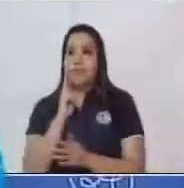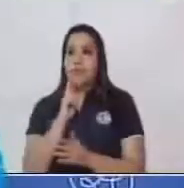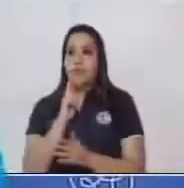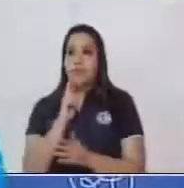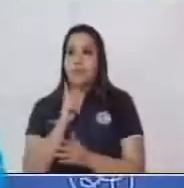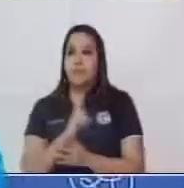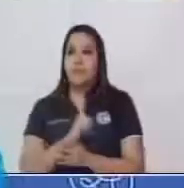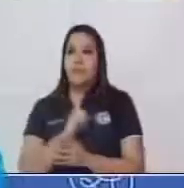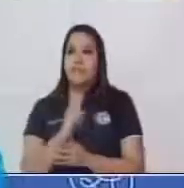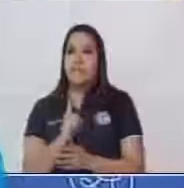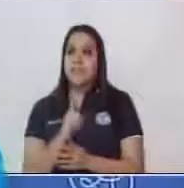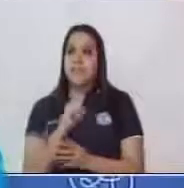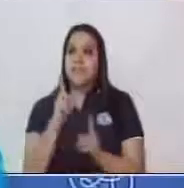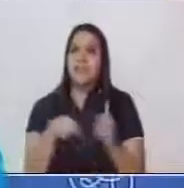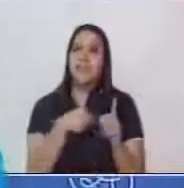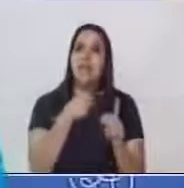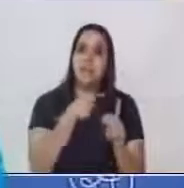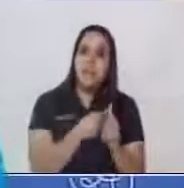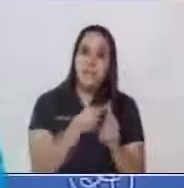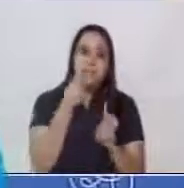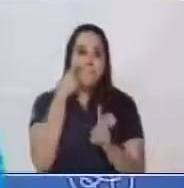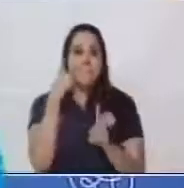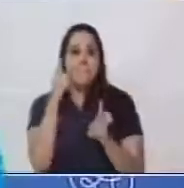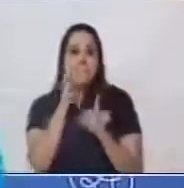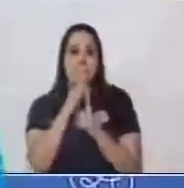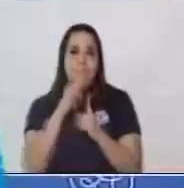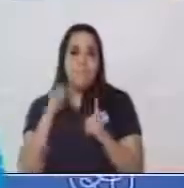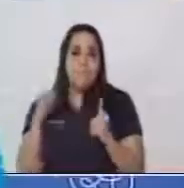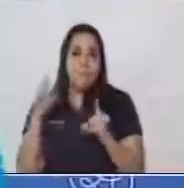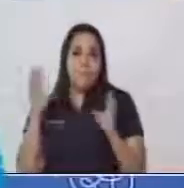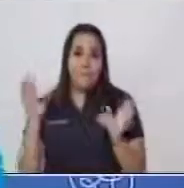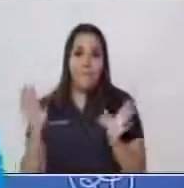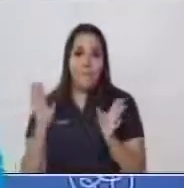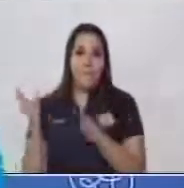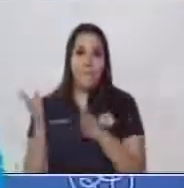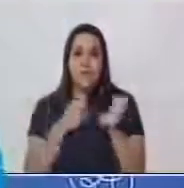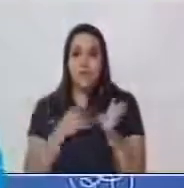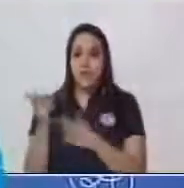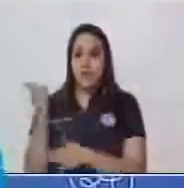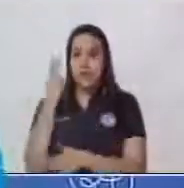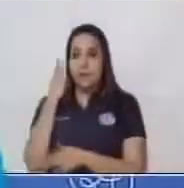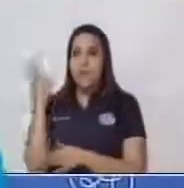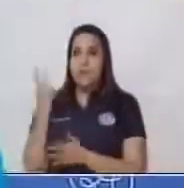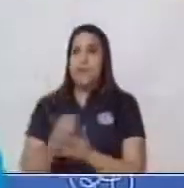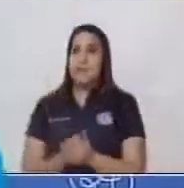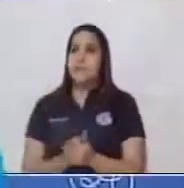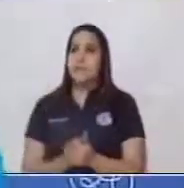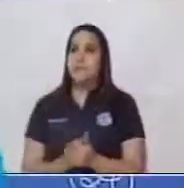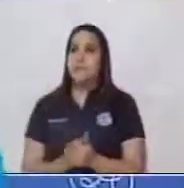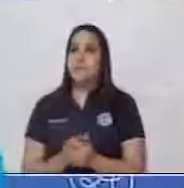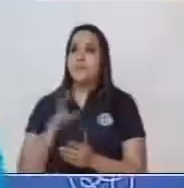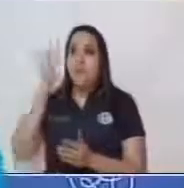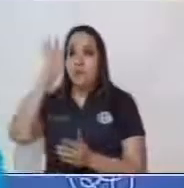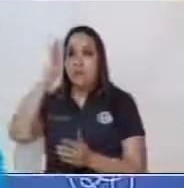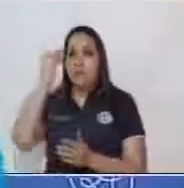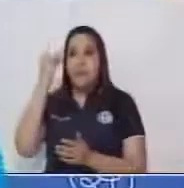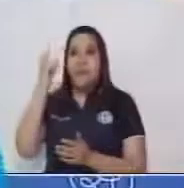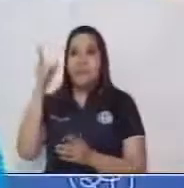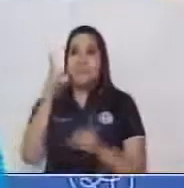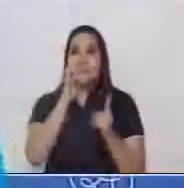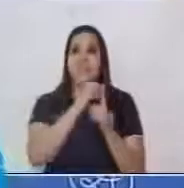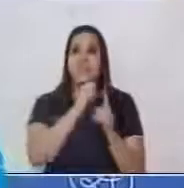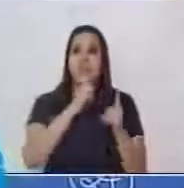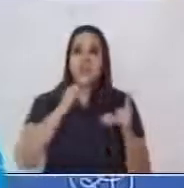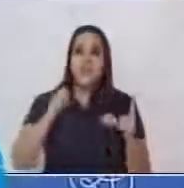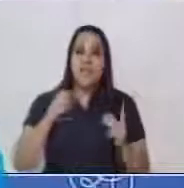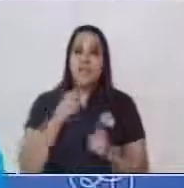ser más un participio, que acá tenemos un ejemplo en la anterior, en reflexiva, porque estas oraciones en voz pasiva